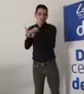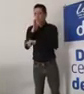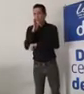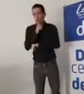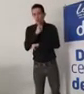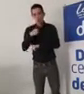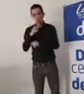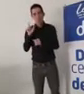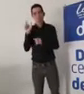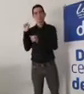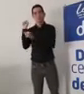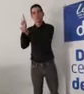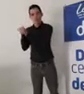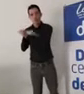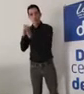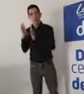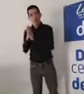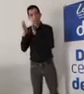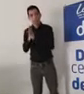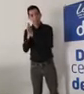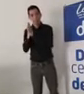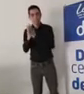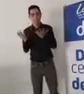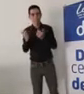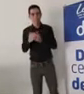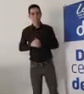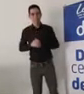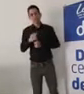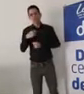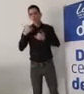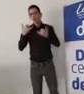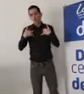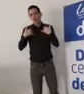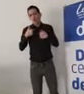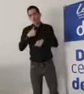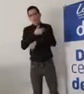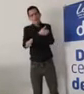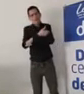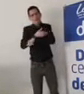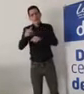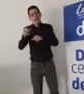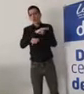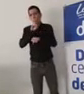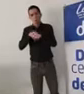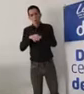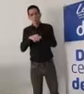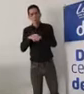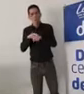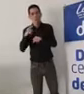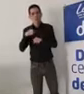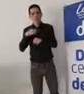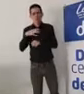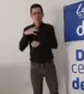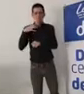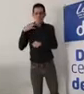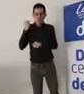yo soy un joven que viene de una familia como cualquier familia en Colombia, en México, que ha tenido que luchársela, soy